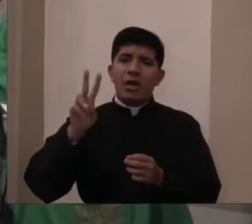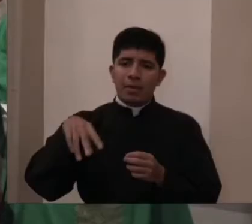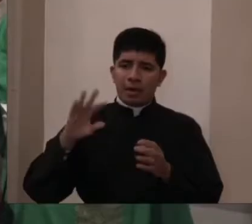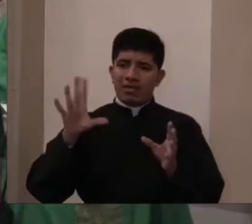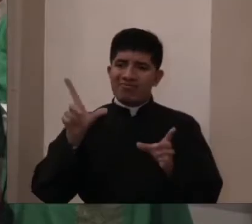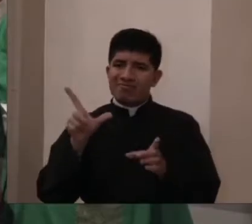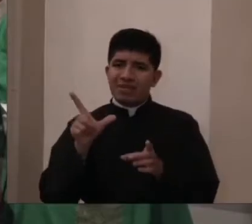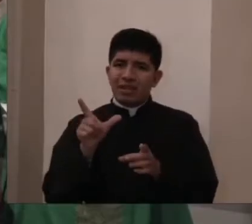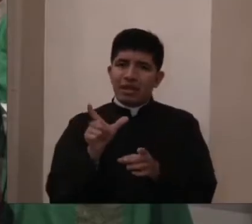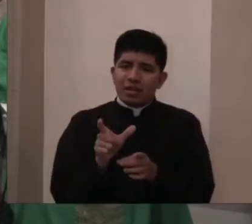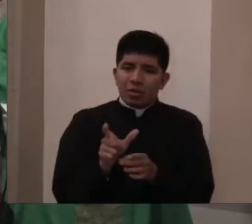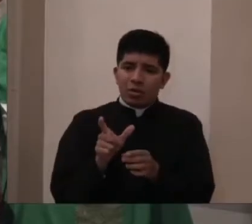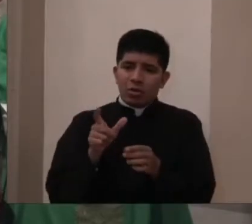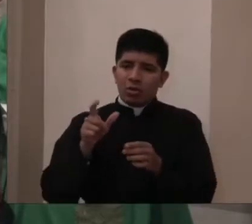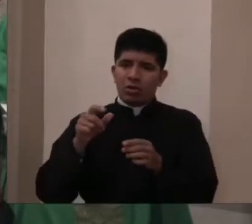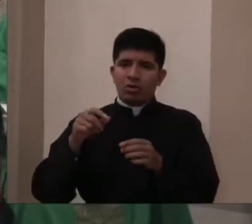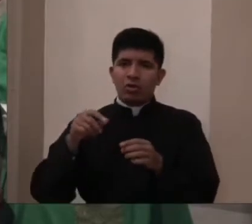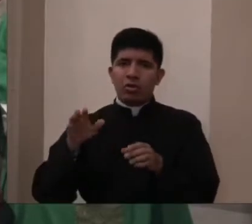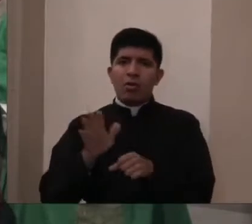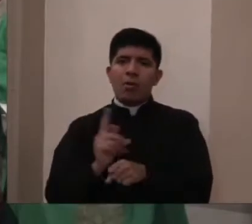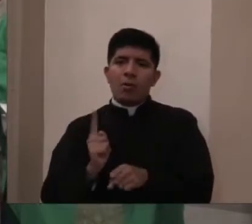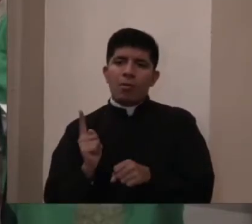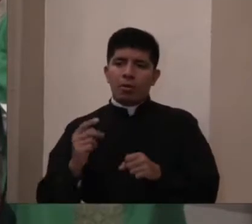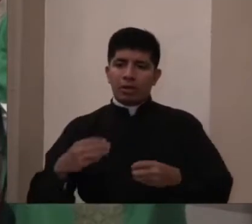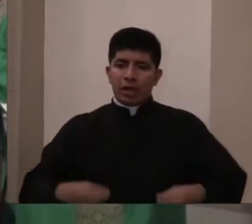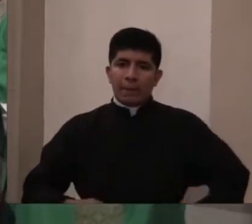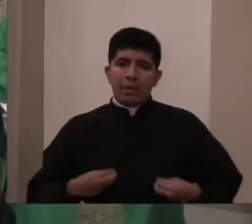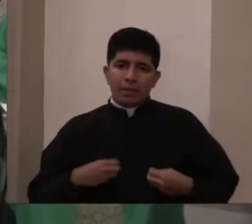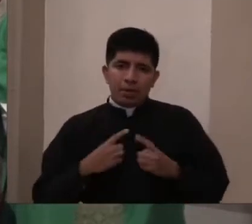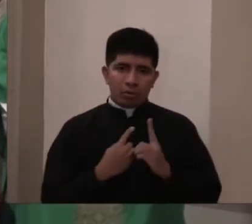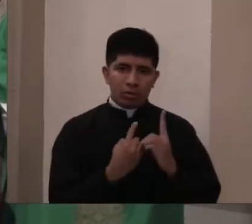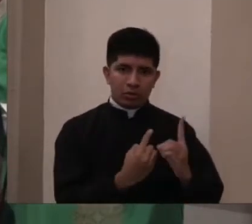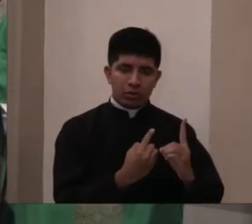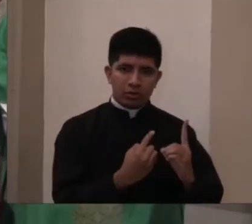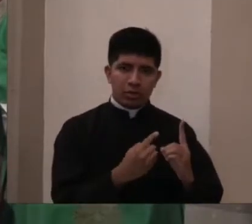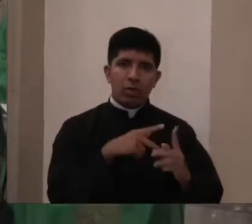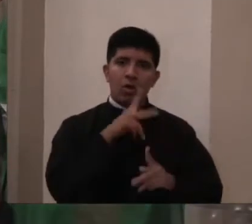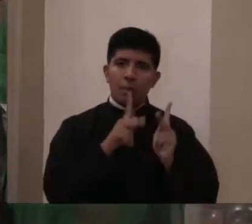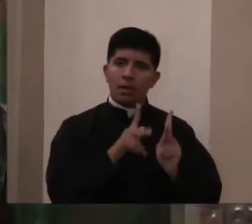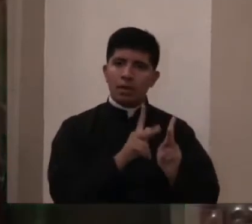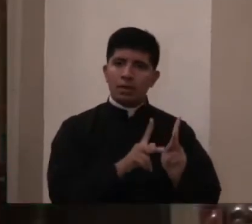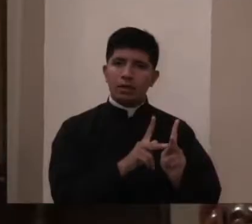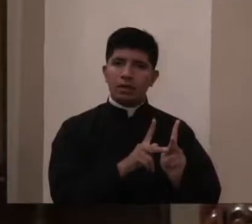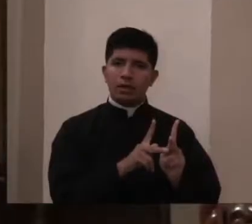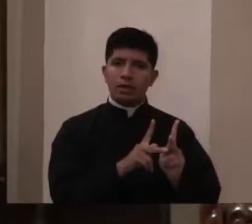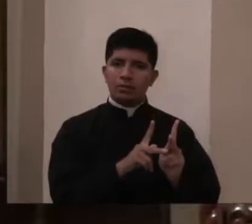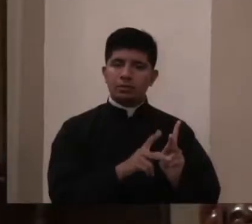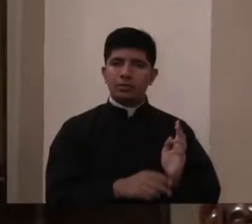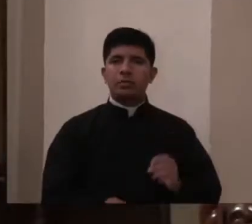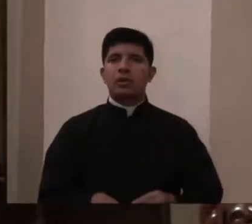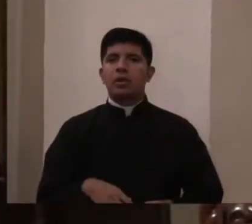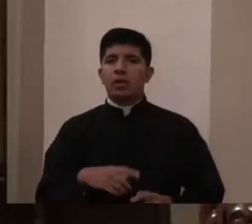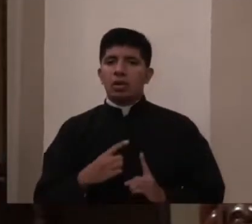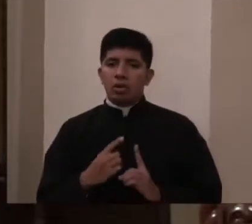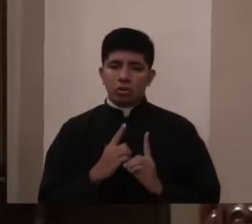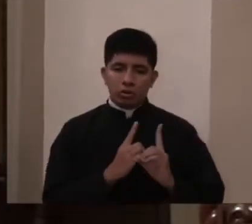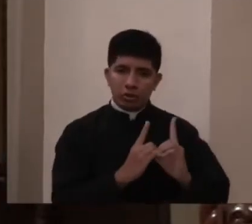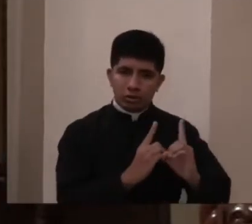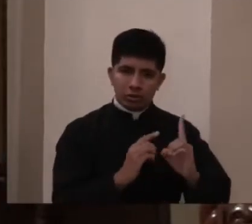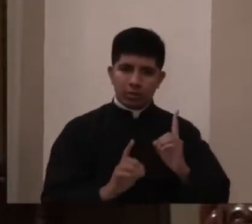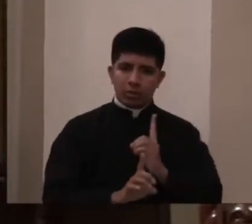lo vivió con los discípulos, lo que le contaron. ¿Qué pasaba? Que los discípulos que seguían a